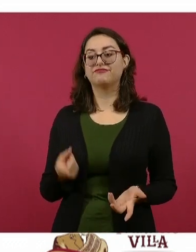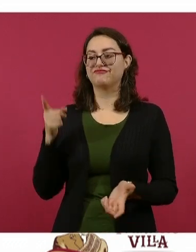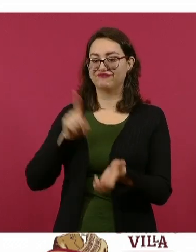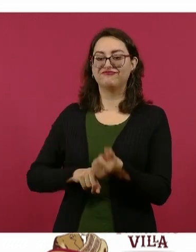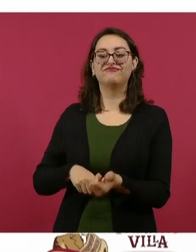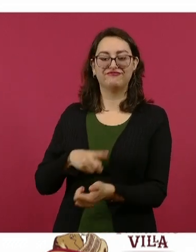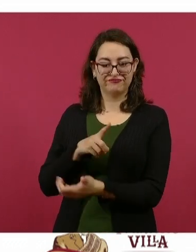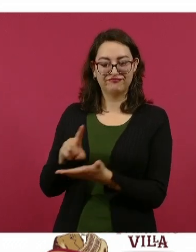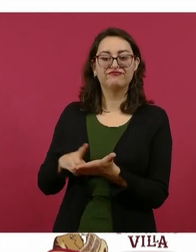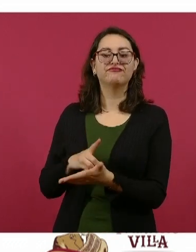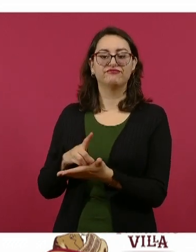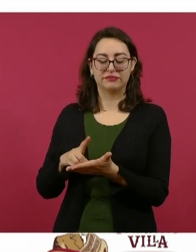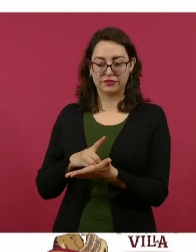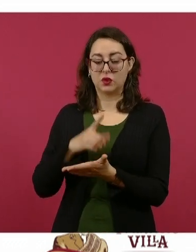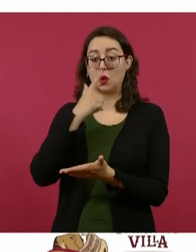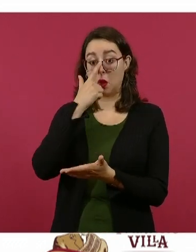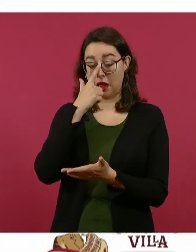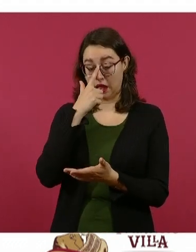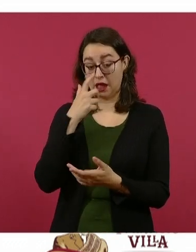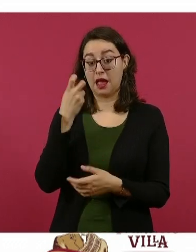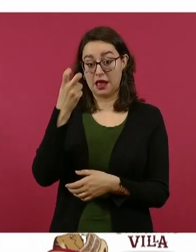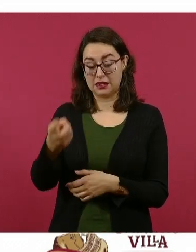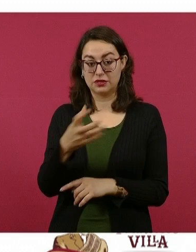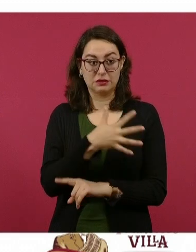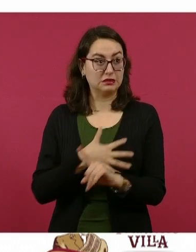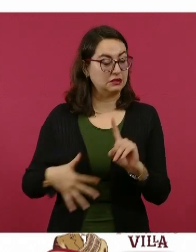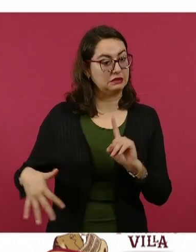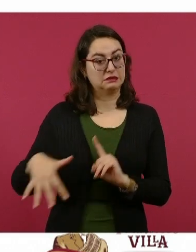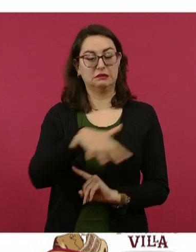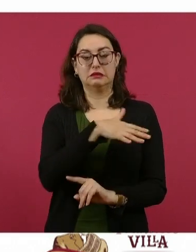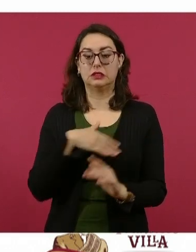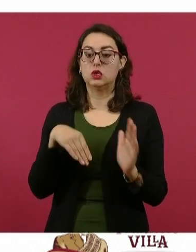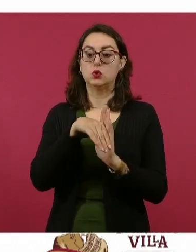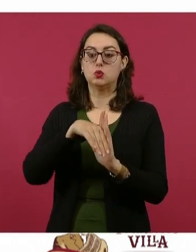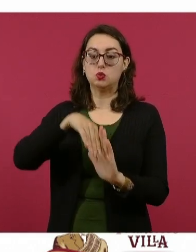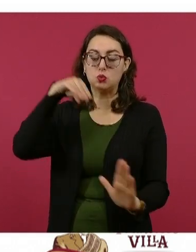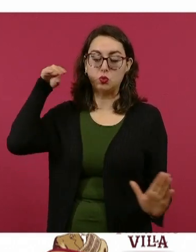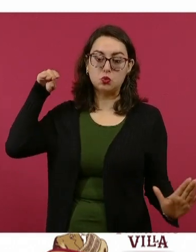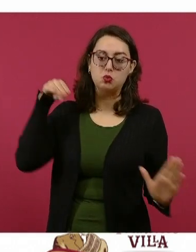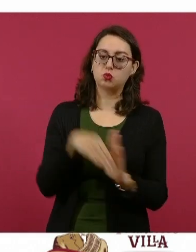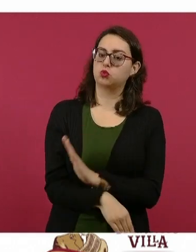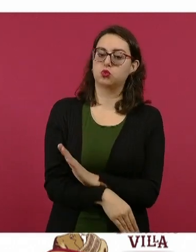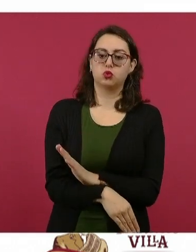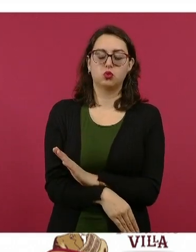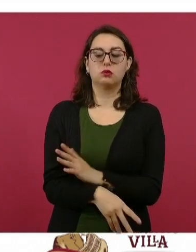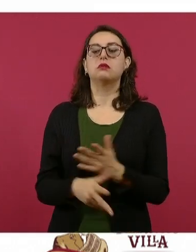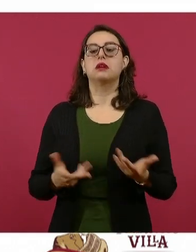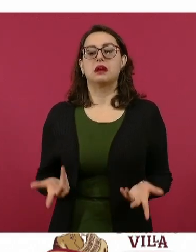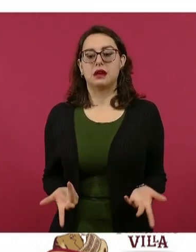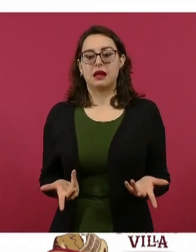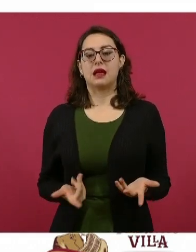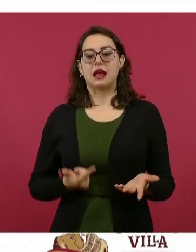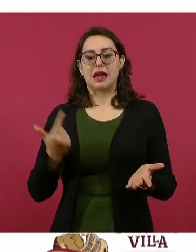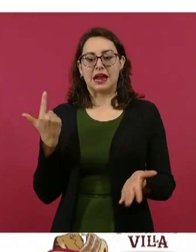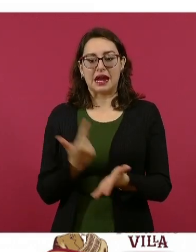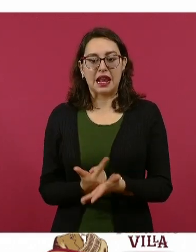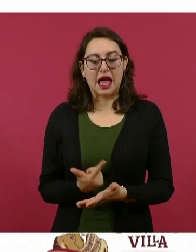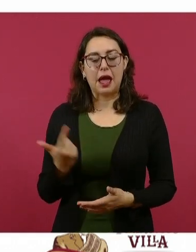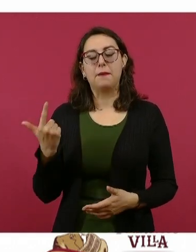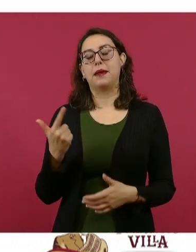ambiente de las drogas. Es una realidad social de deterioro sobre lo que ya era